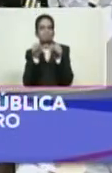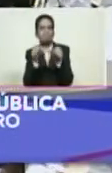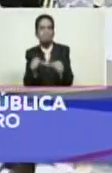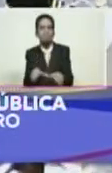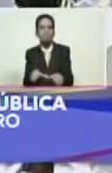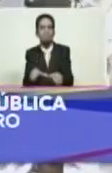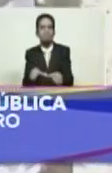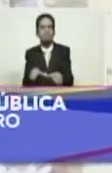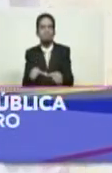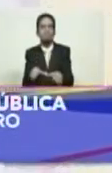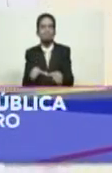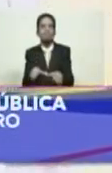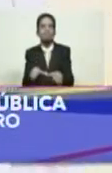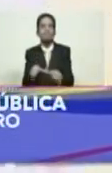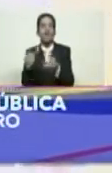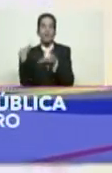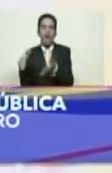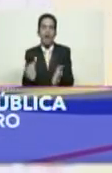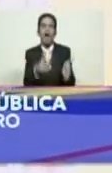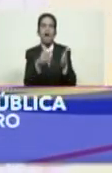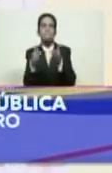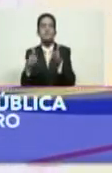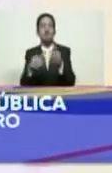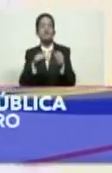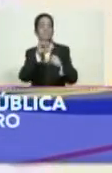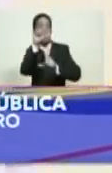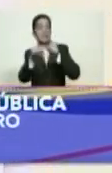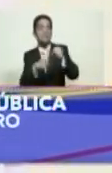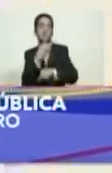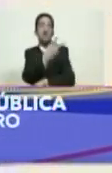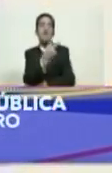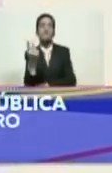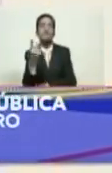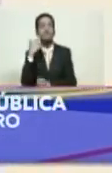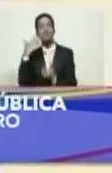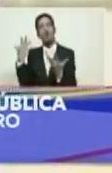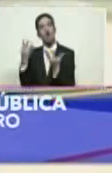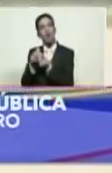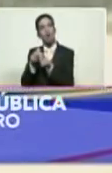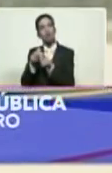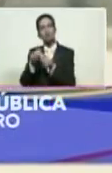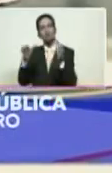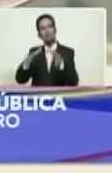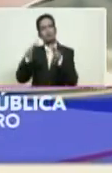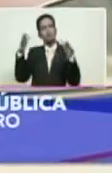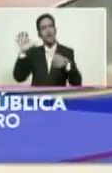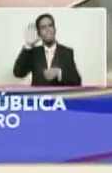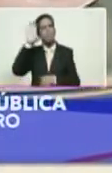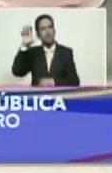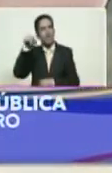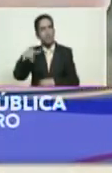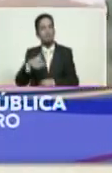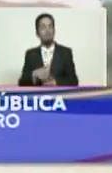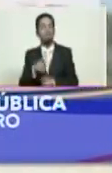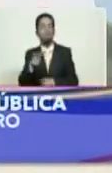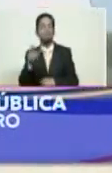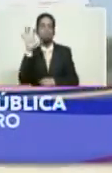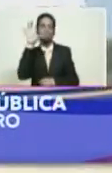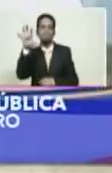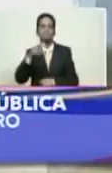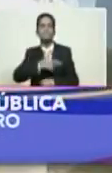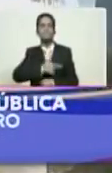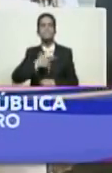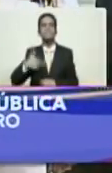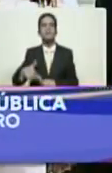andando el camino del siglo XXI junto a la gran potencia de este siglo, la República Popular